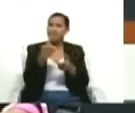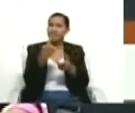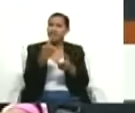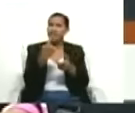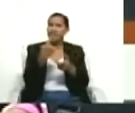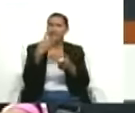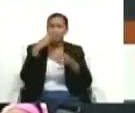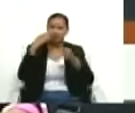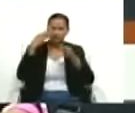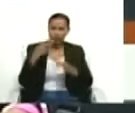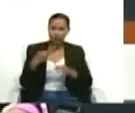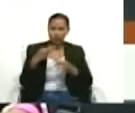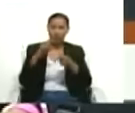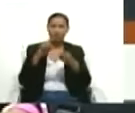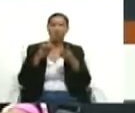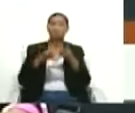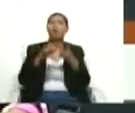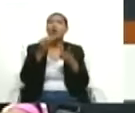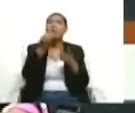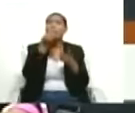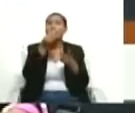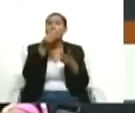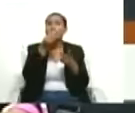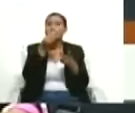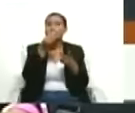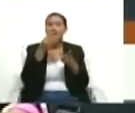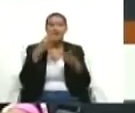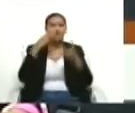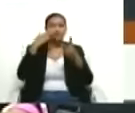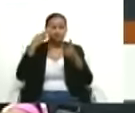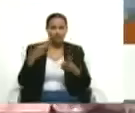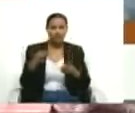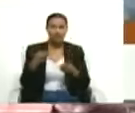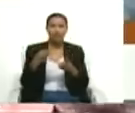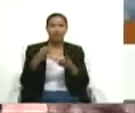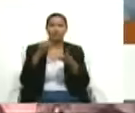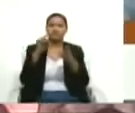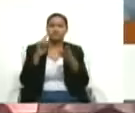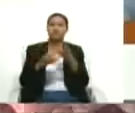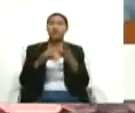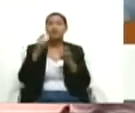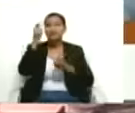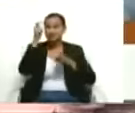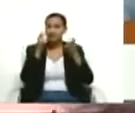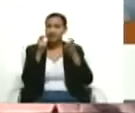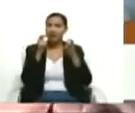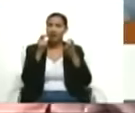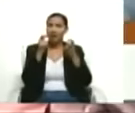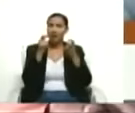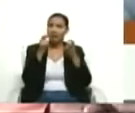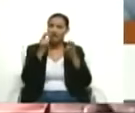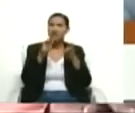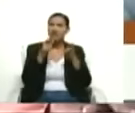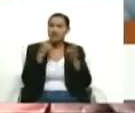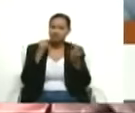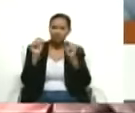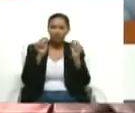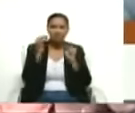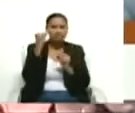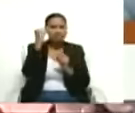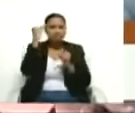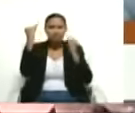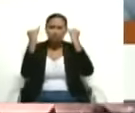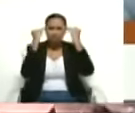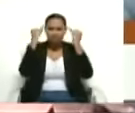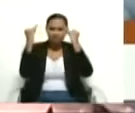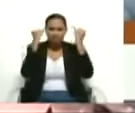seguridad alimentaria. No estar vulnerable frente a un bloqueo. Ya Chávez pensaba en la guerra económica. Lo